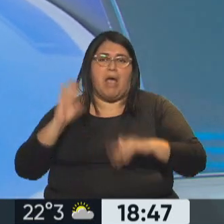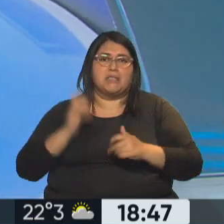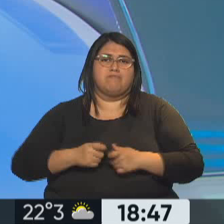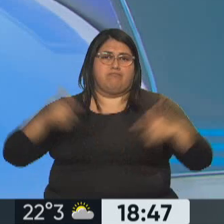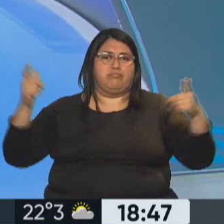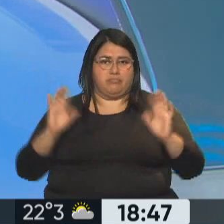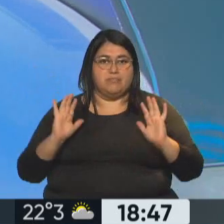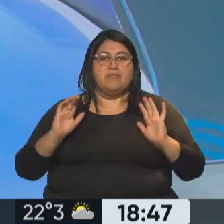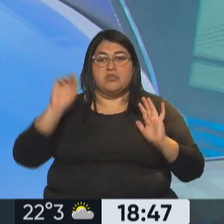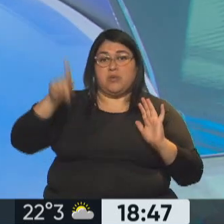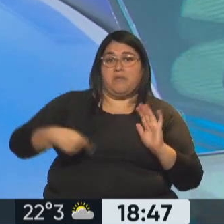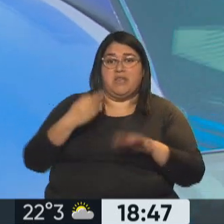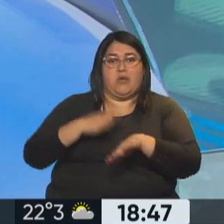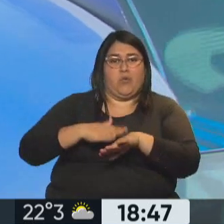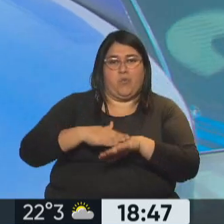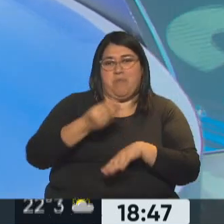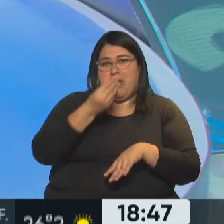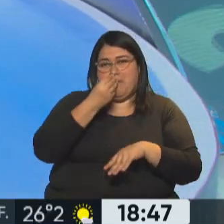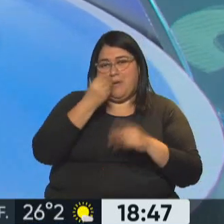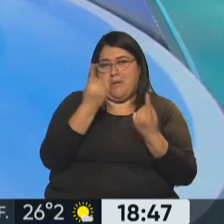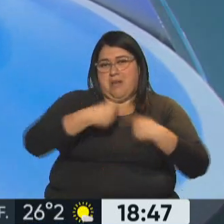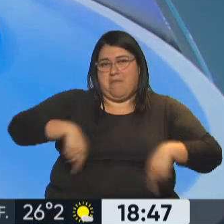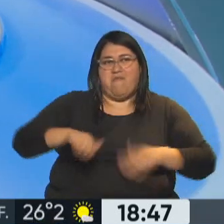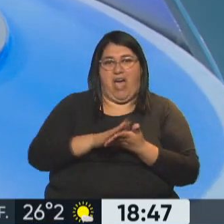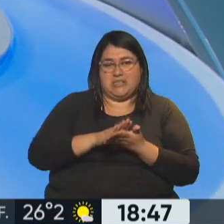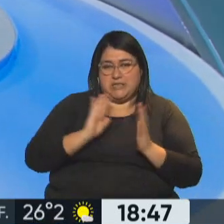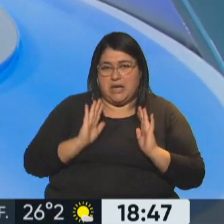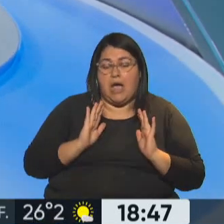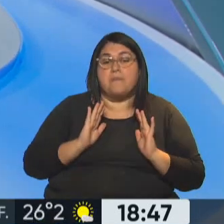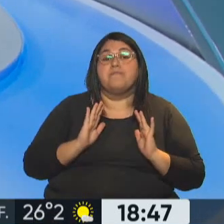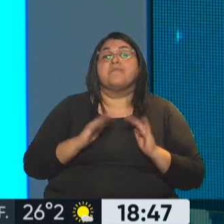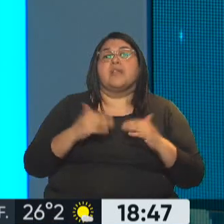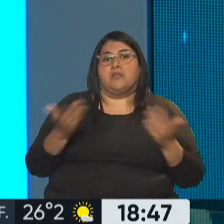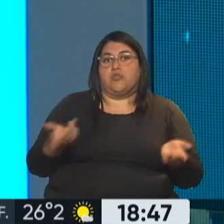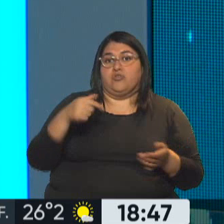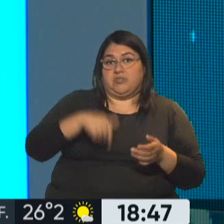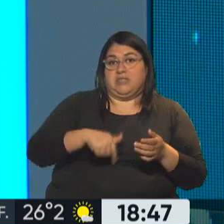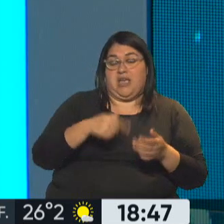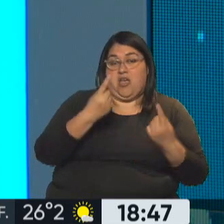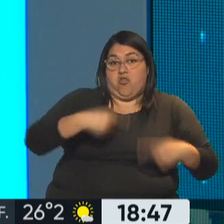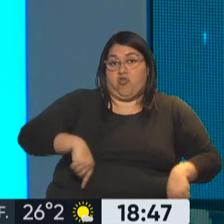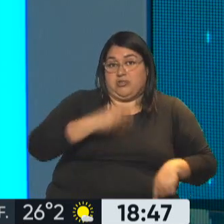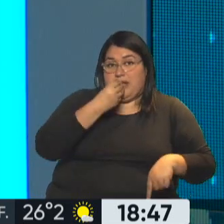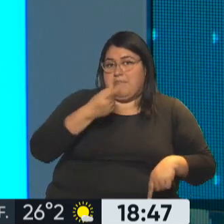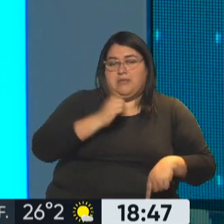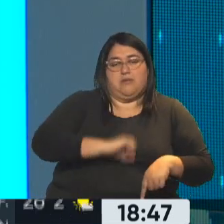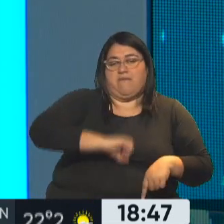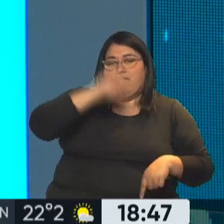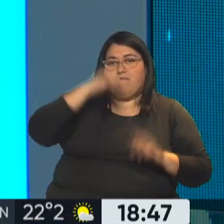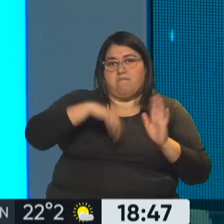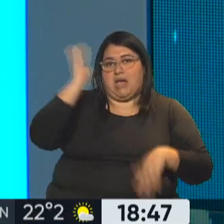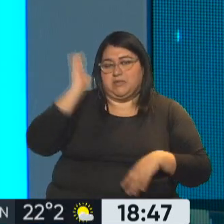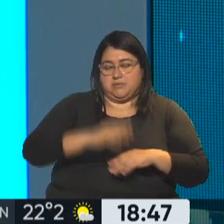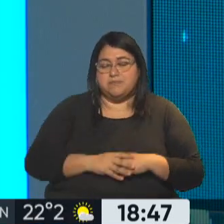canasta básica de alimentos. Ahí tenés el efecto de que la inflación esté más alta en este rubro. Correcto. Y para cerrar, Luciana, la